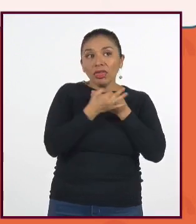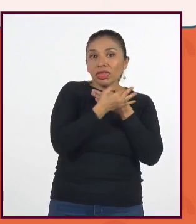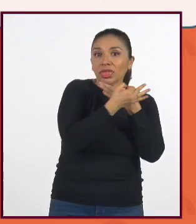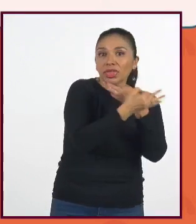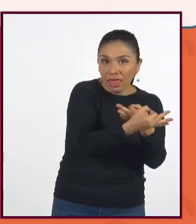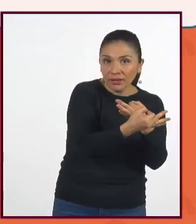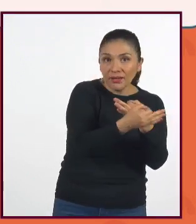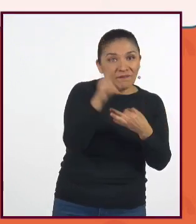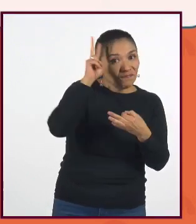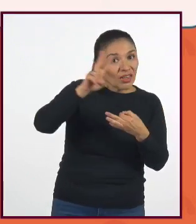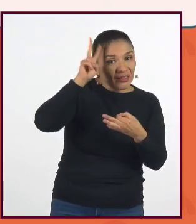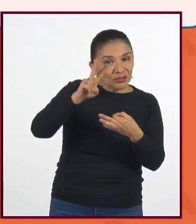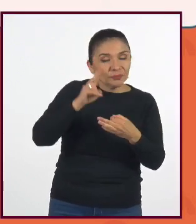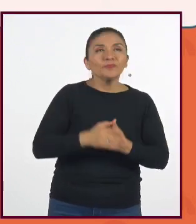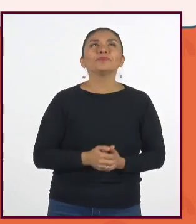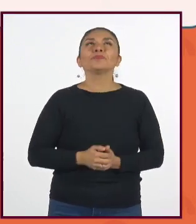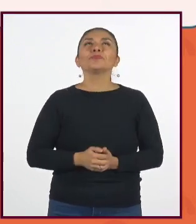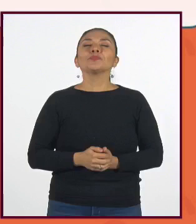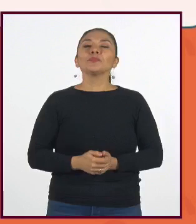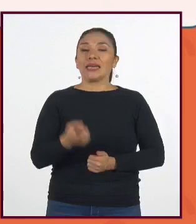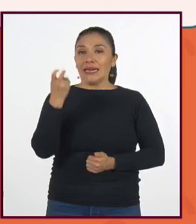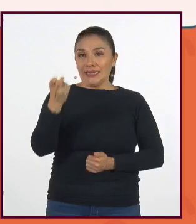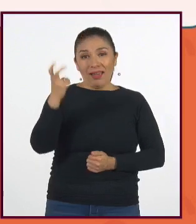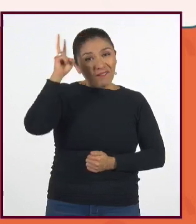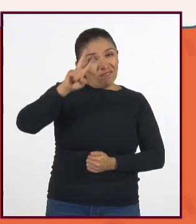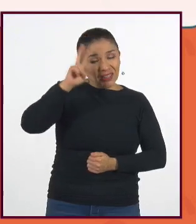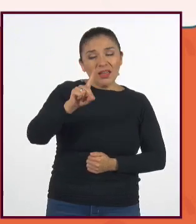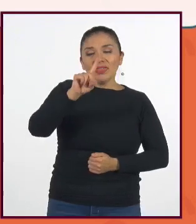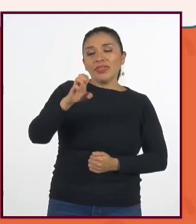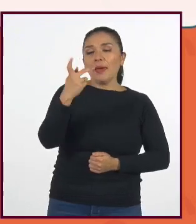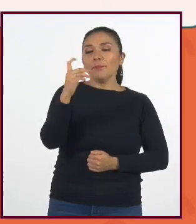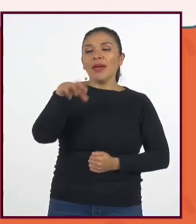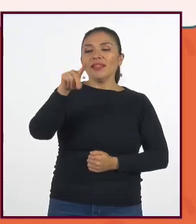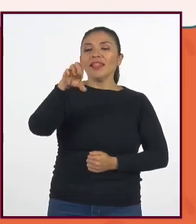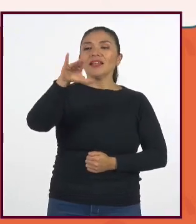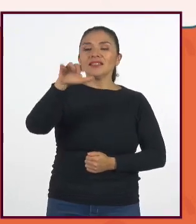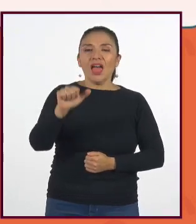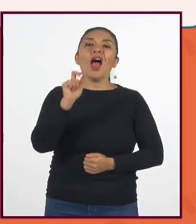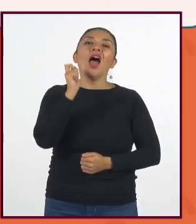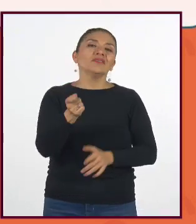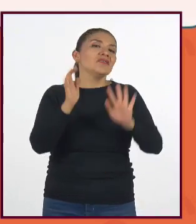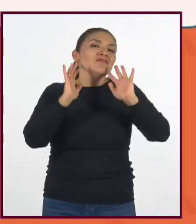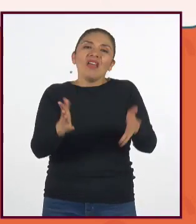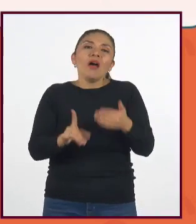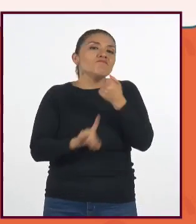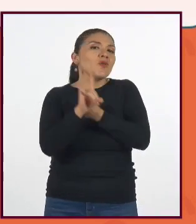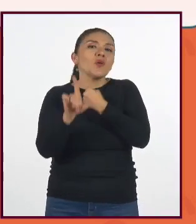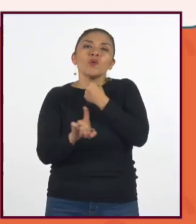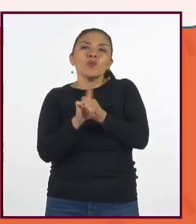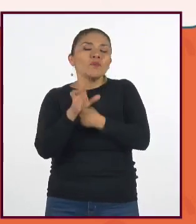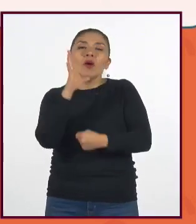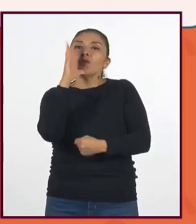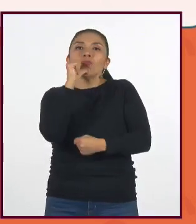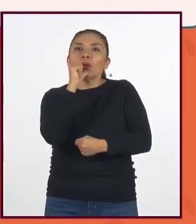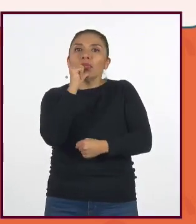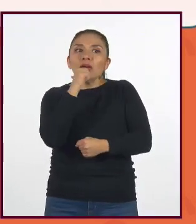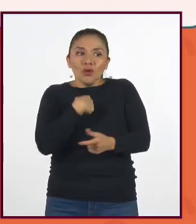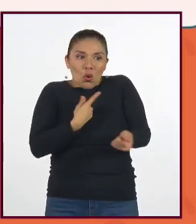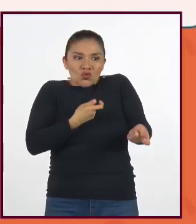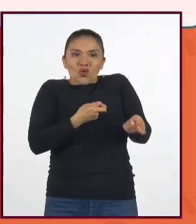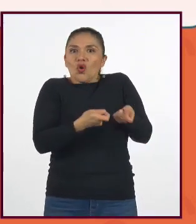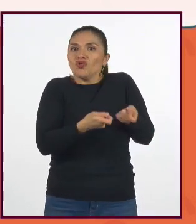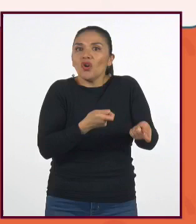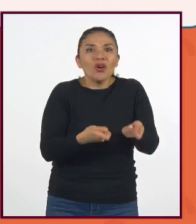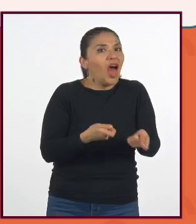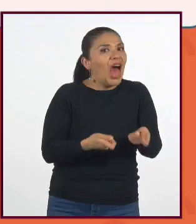¿no? Claro. Y bueno, en la dependencia ya se refiere a un trastorno para poder regular el consumo. O sea, no